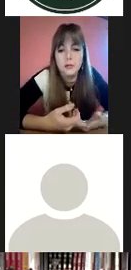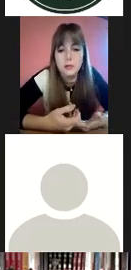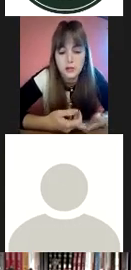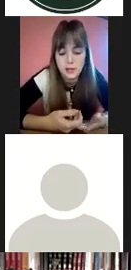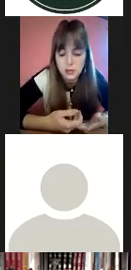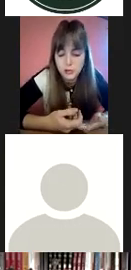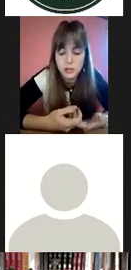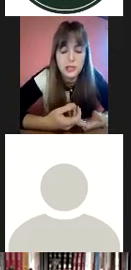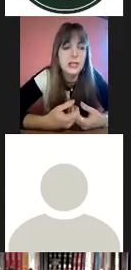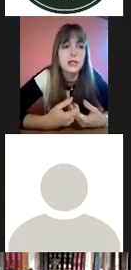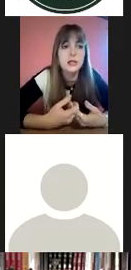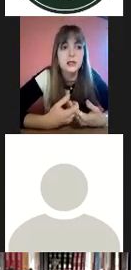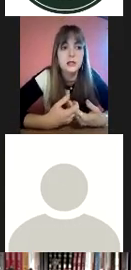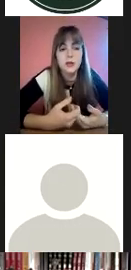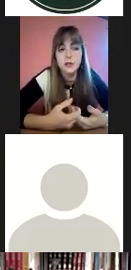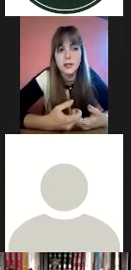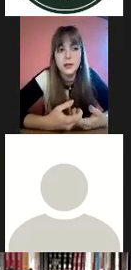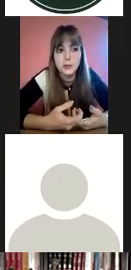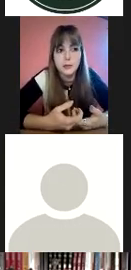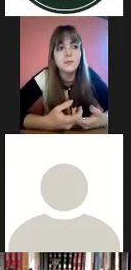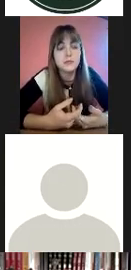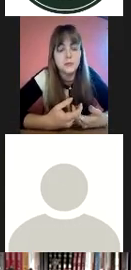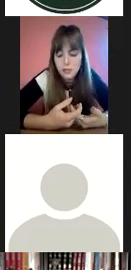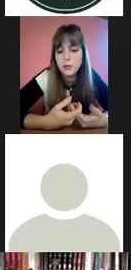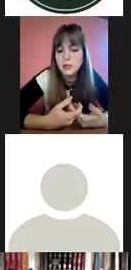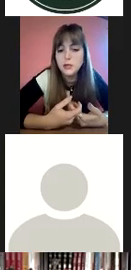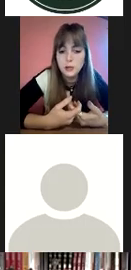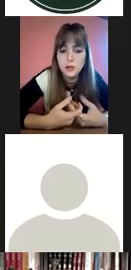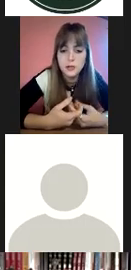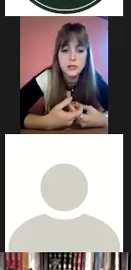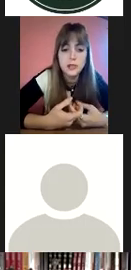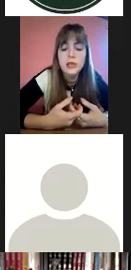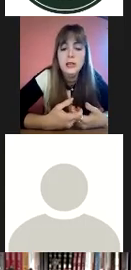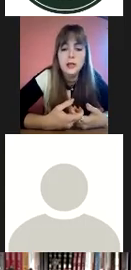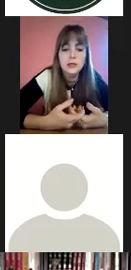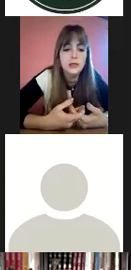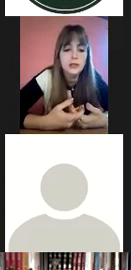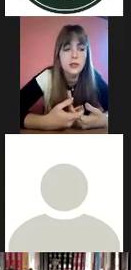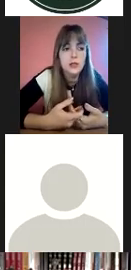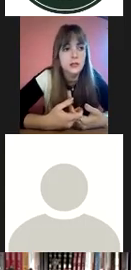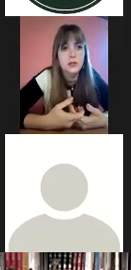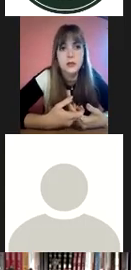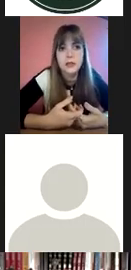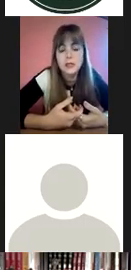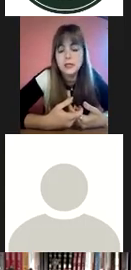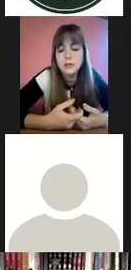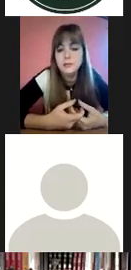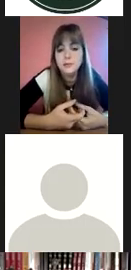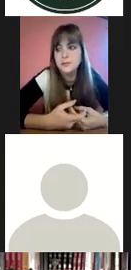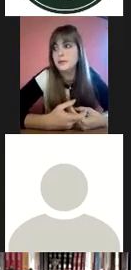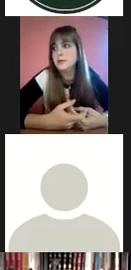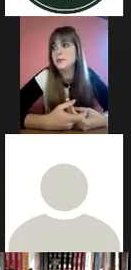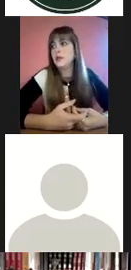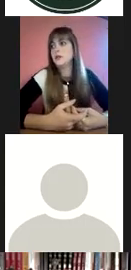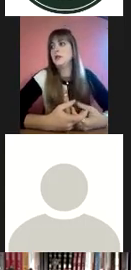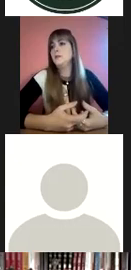esto que vemos en situación de calle y esta problemática enorme. Pero sí, estoy de acuerdo, sí, la concientización. Florencia, lo que vos decís,